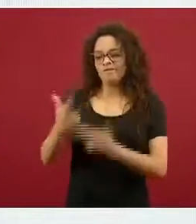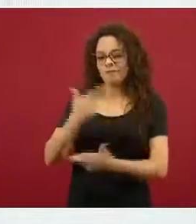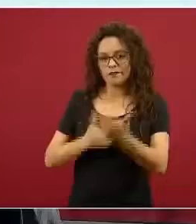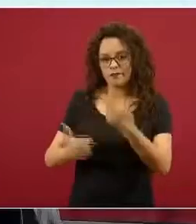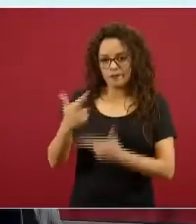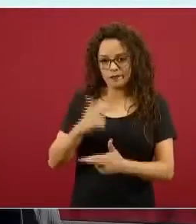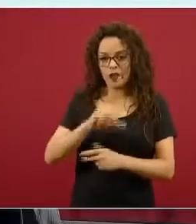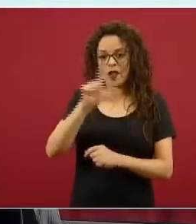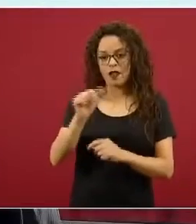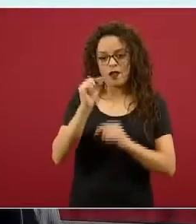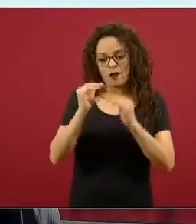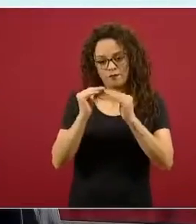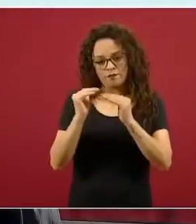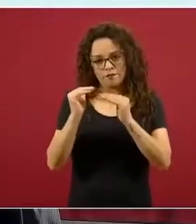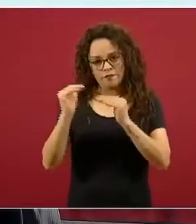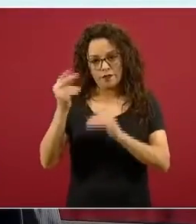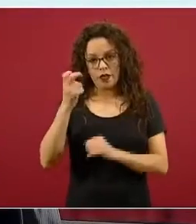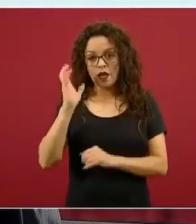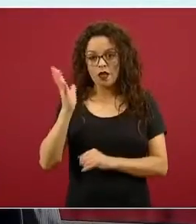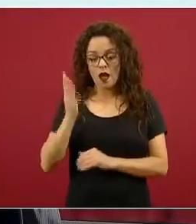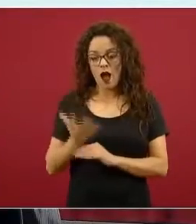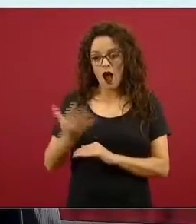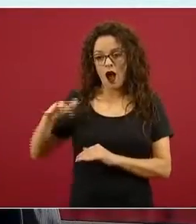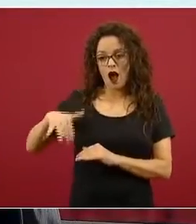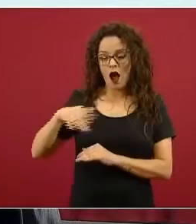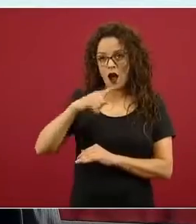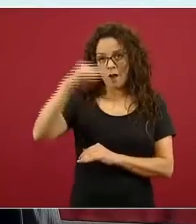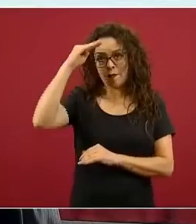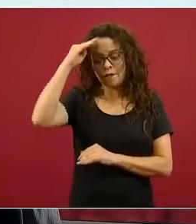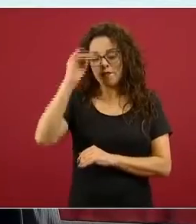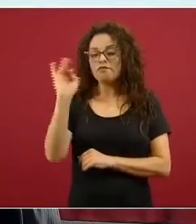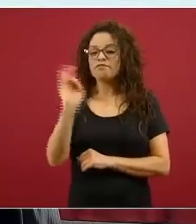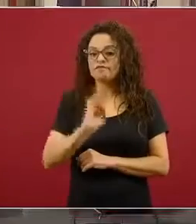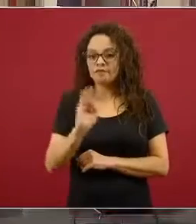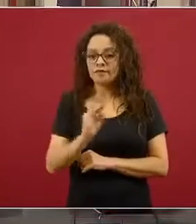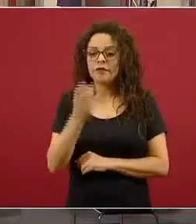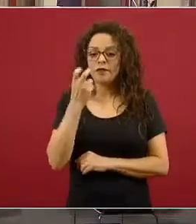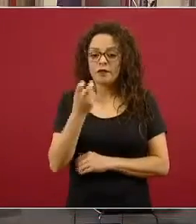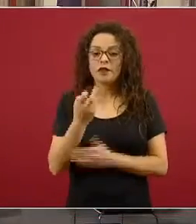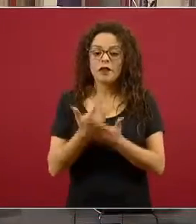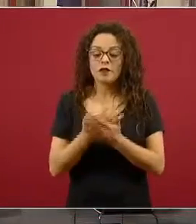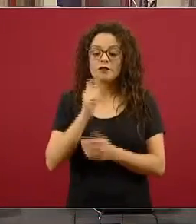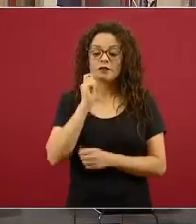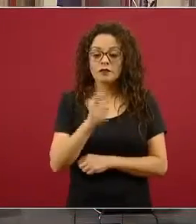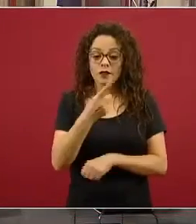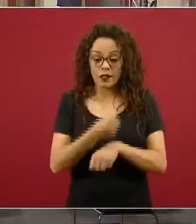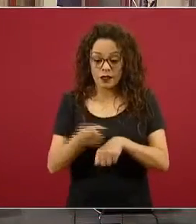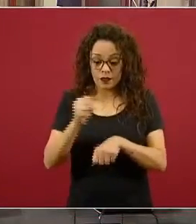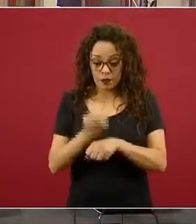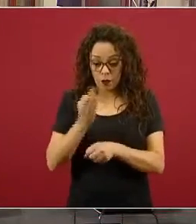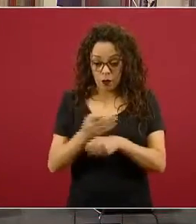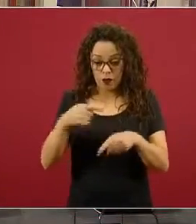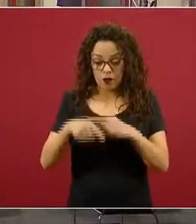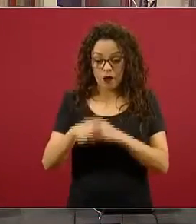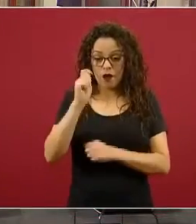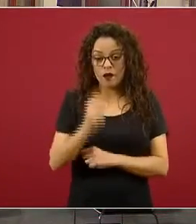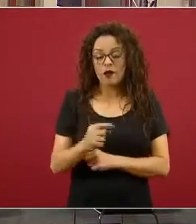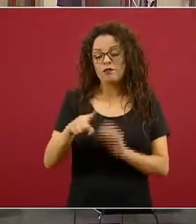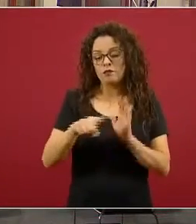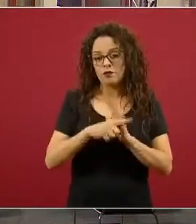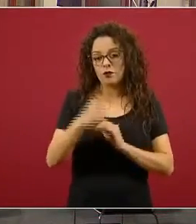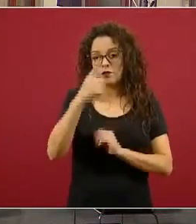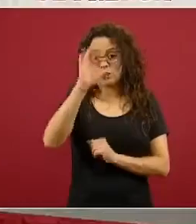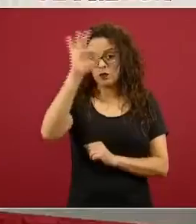estamos pronosticando, dado que estamos empezando la semana solamente con un descenso del menos